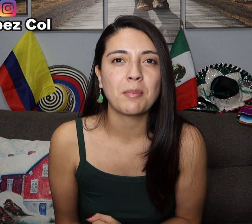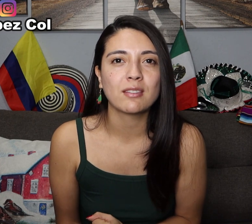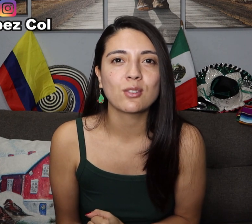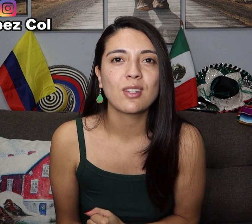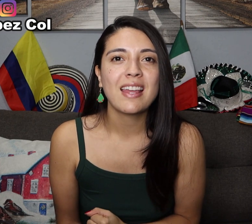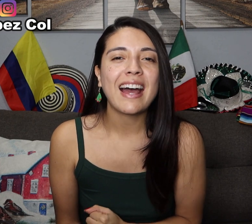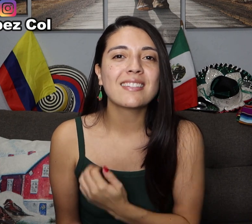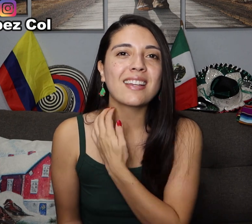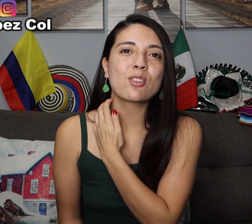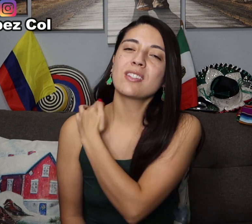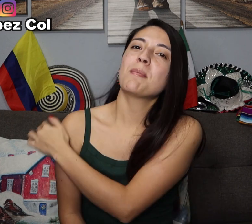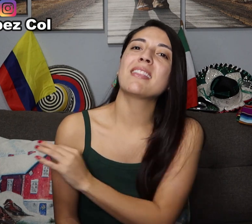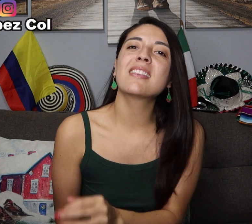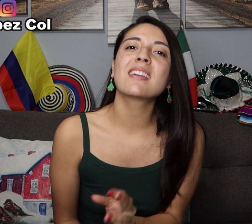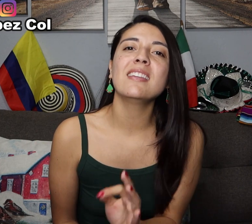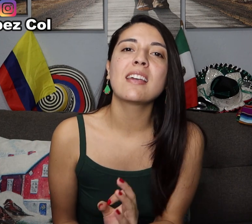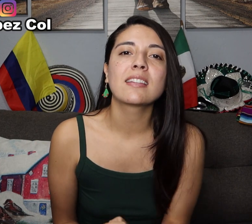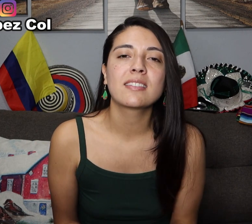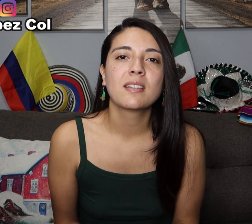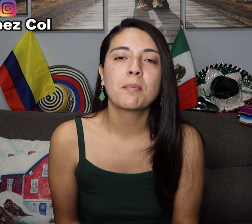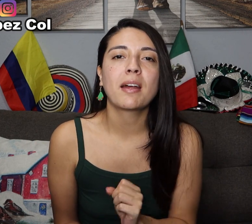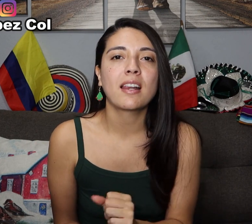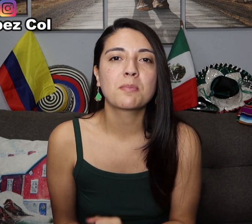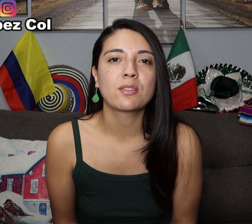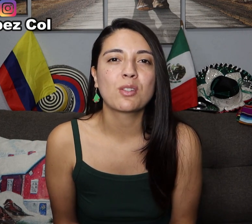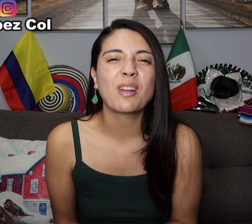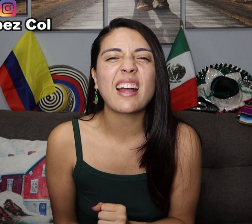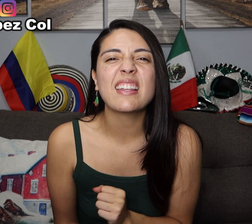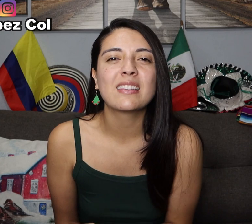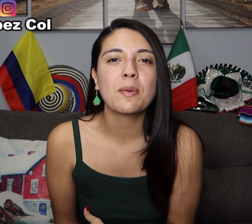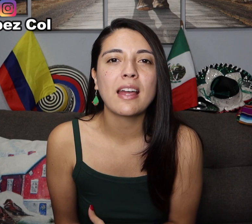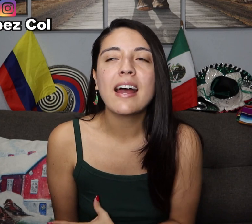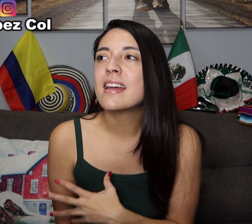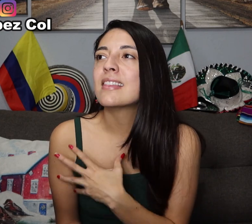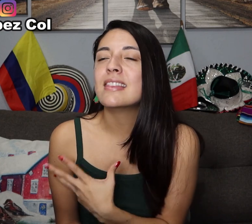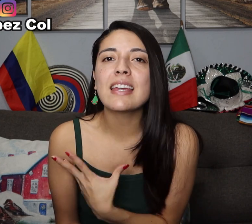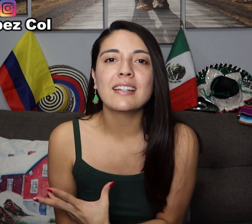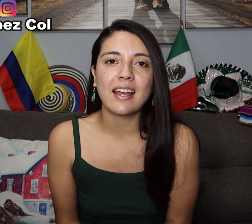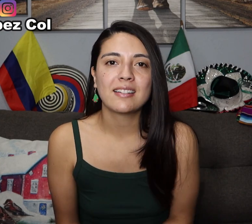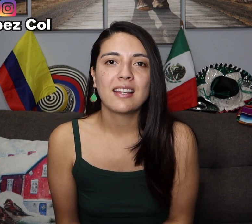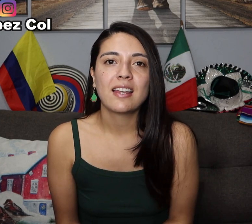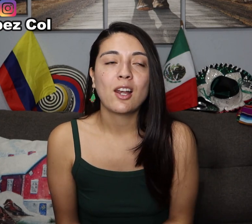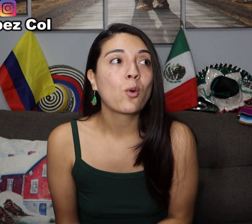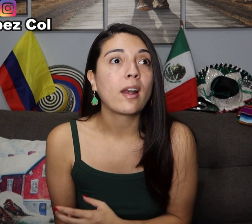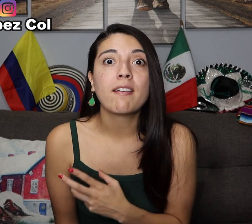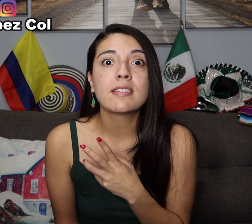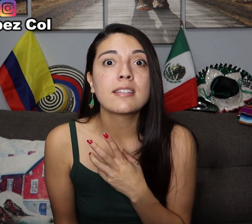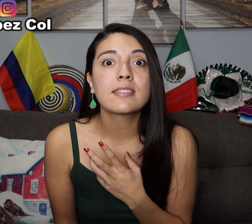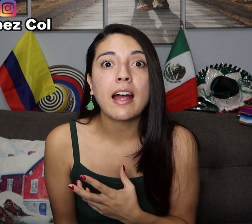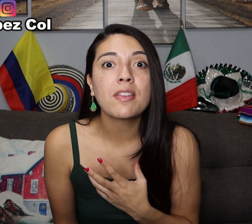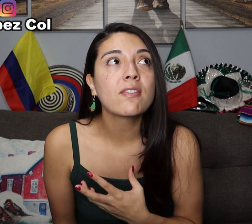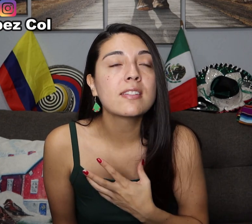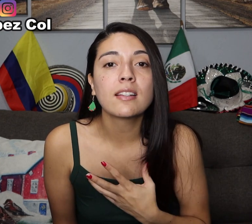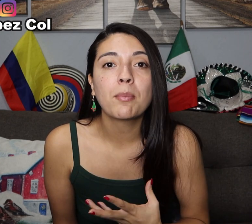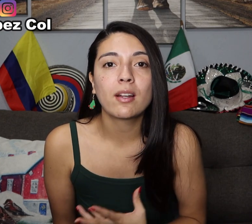sus tratamientos. Así que esto se llama dignidad para las personas, una calidad de vida digna, lo cual a veces